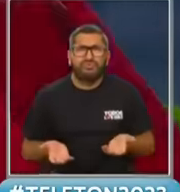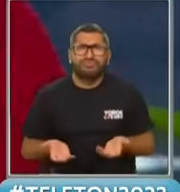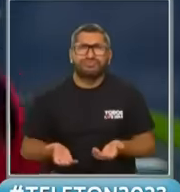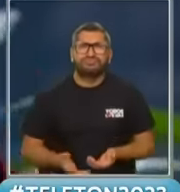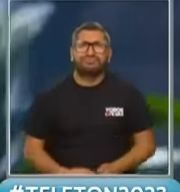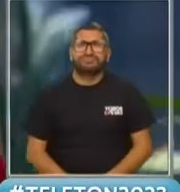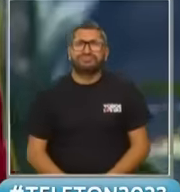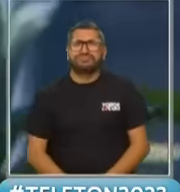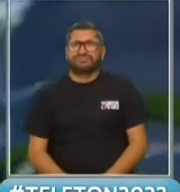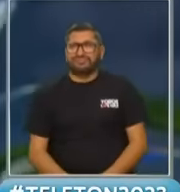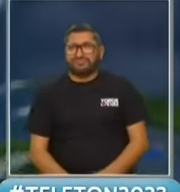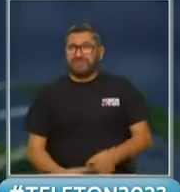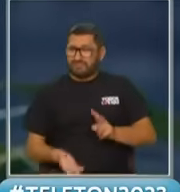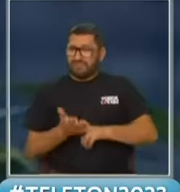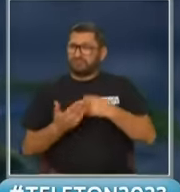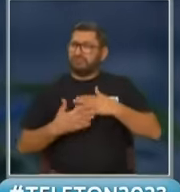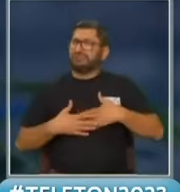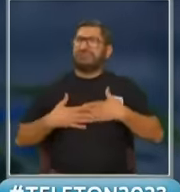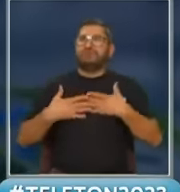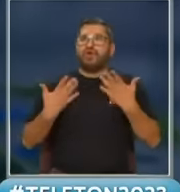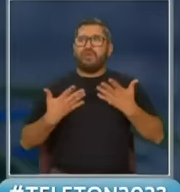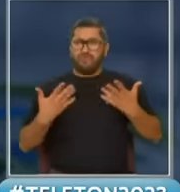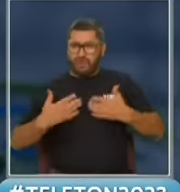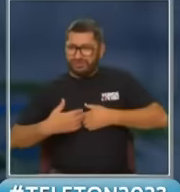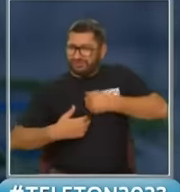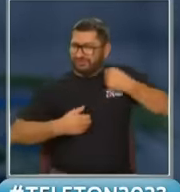En serio, me siento como desnudo.